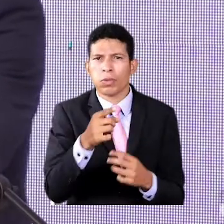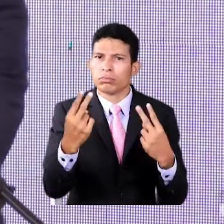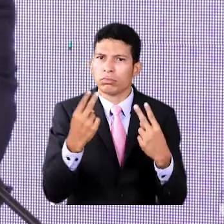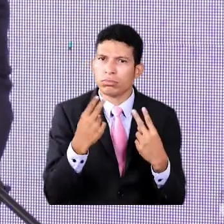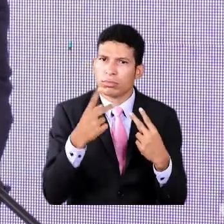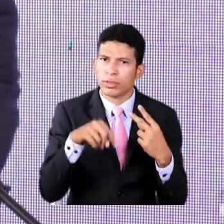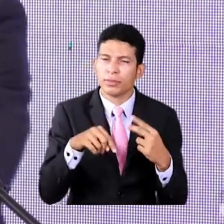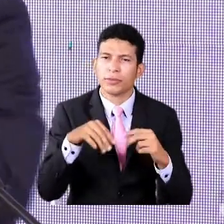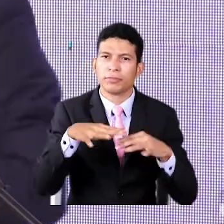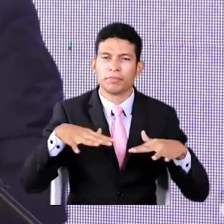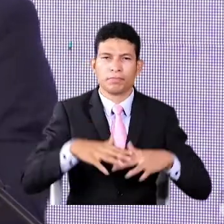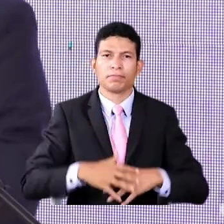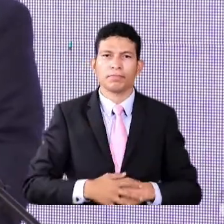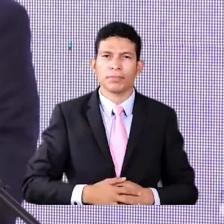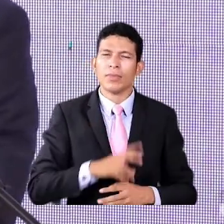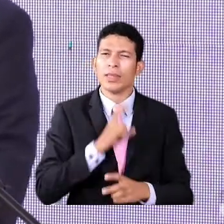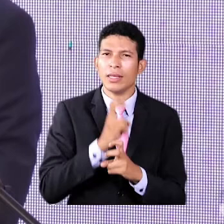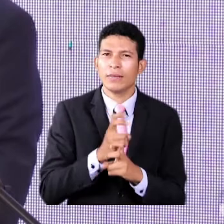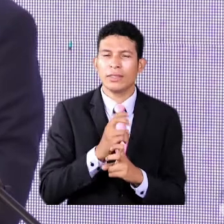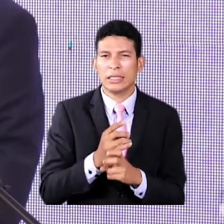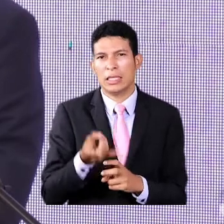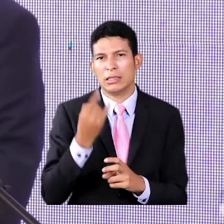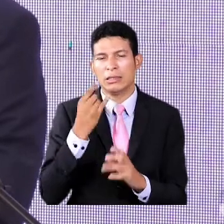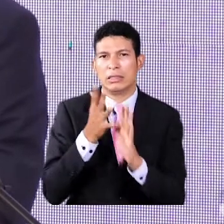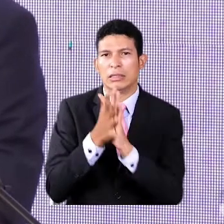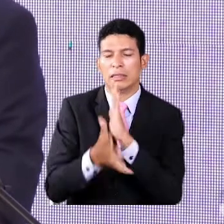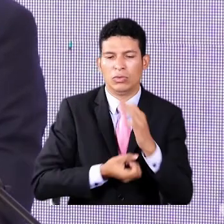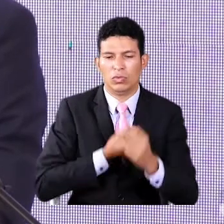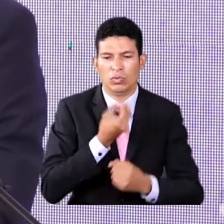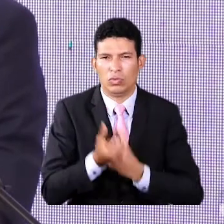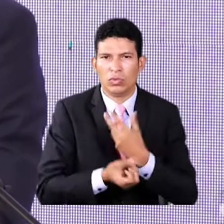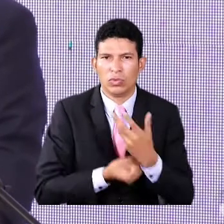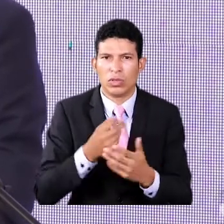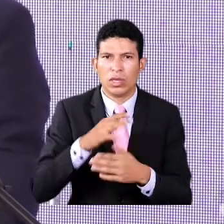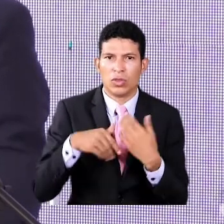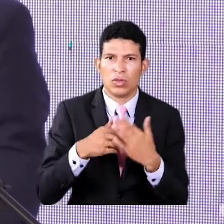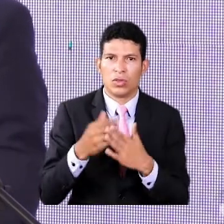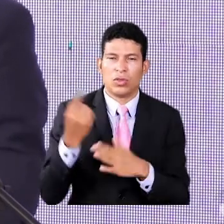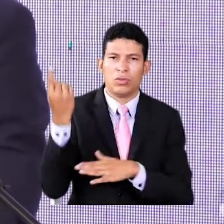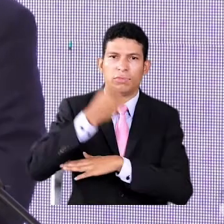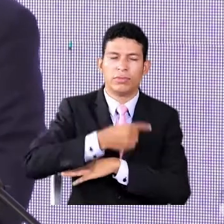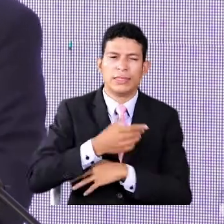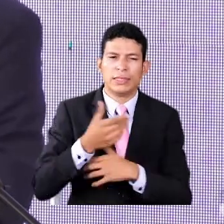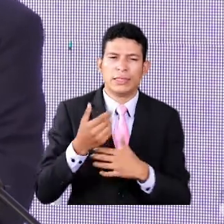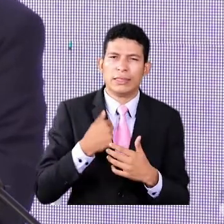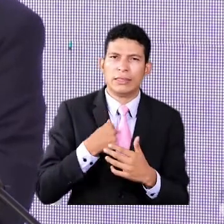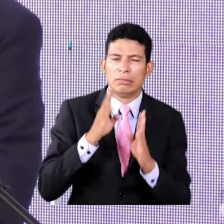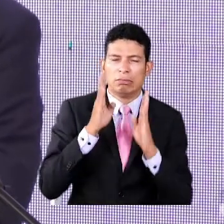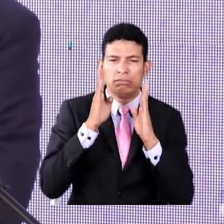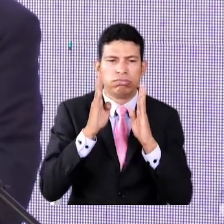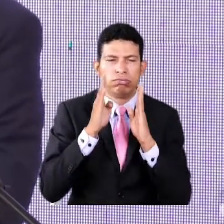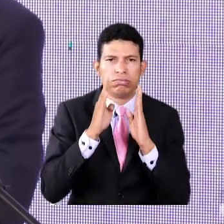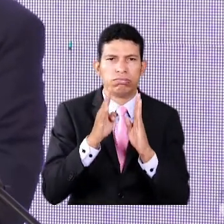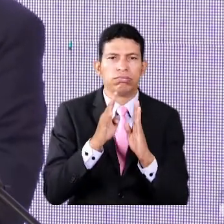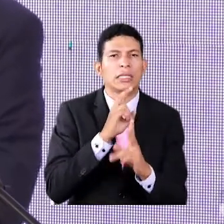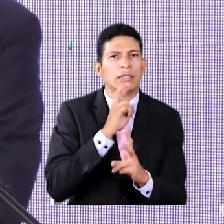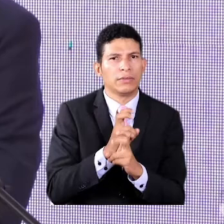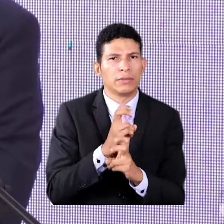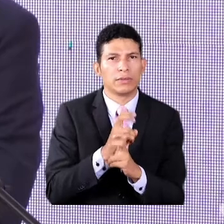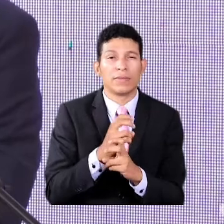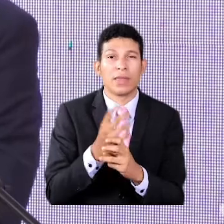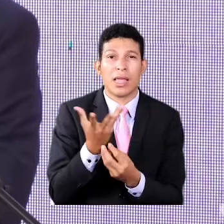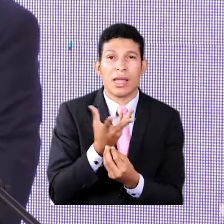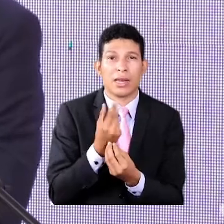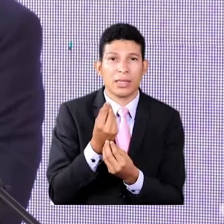es muy difícil decir algo después de escuchar sus testimonios durante toda la mañana después de ver también el arte que encierra